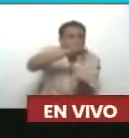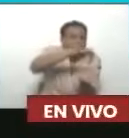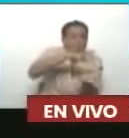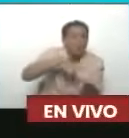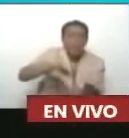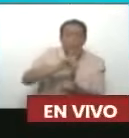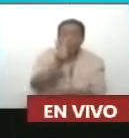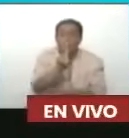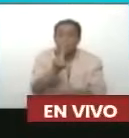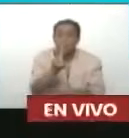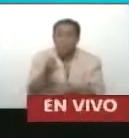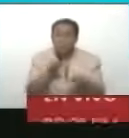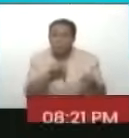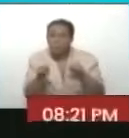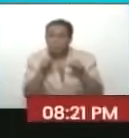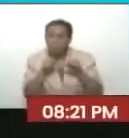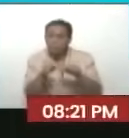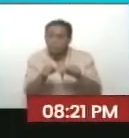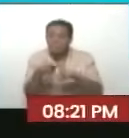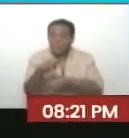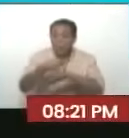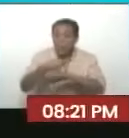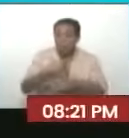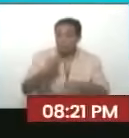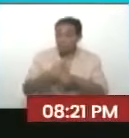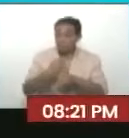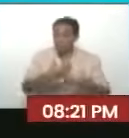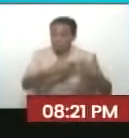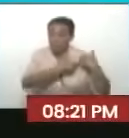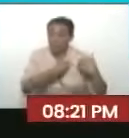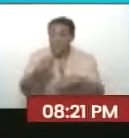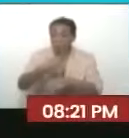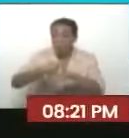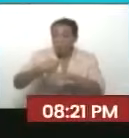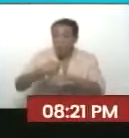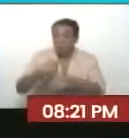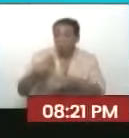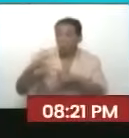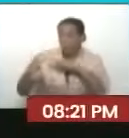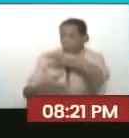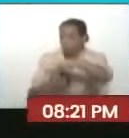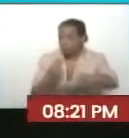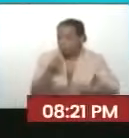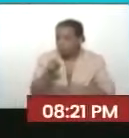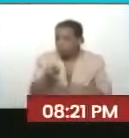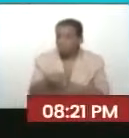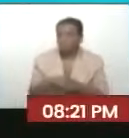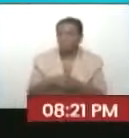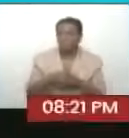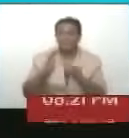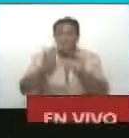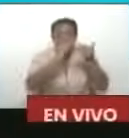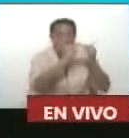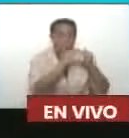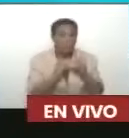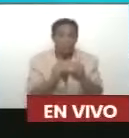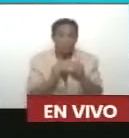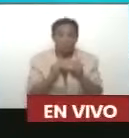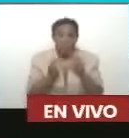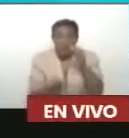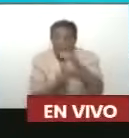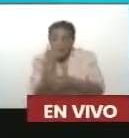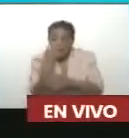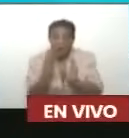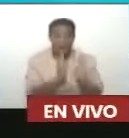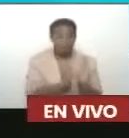acción permanente de gobierno popular, revolucionario, los instrumentos para